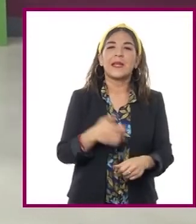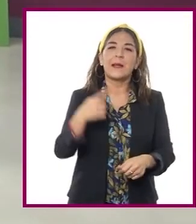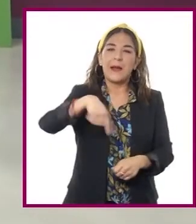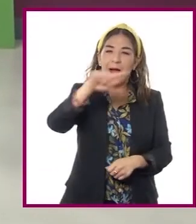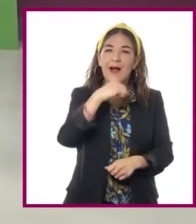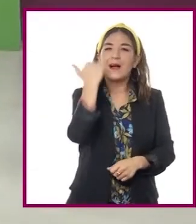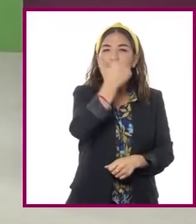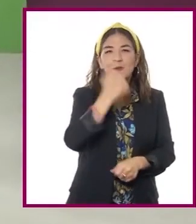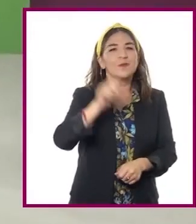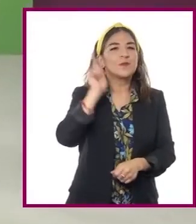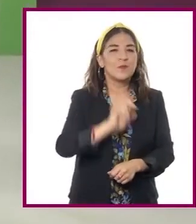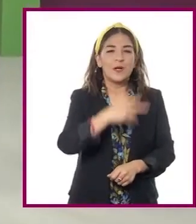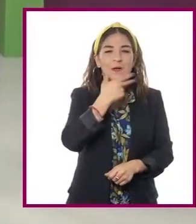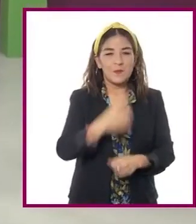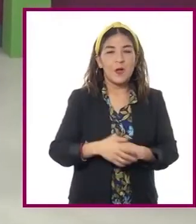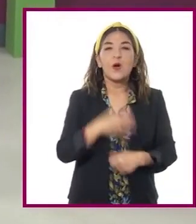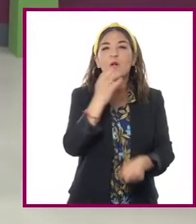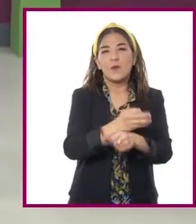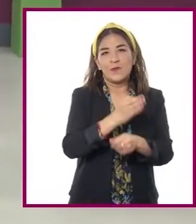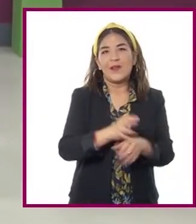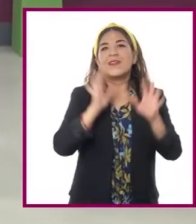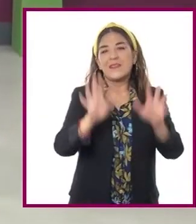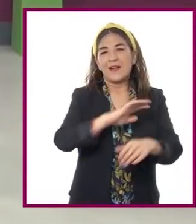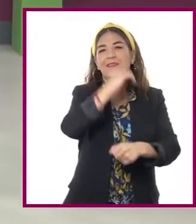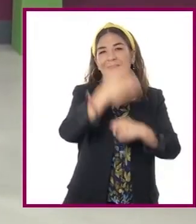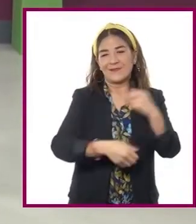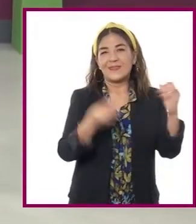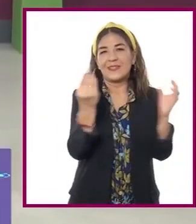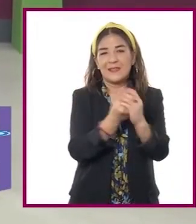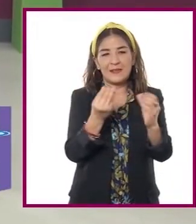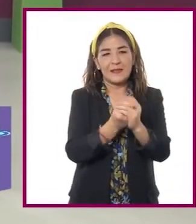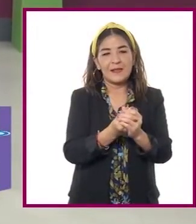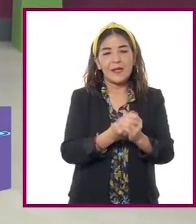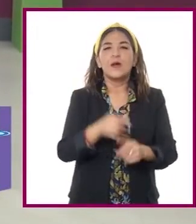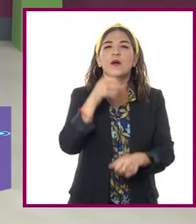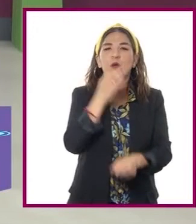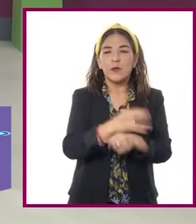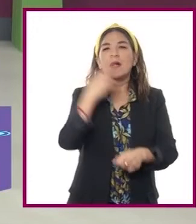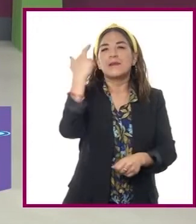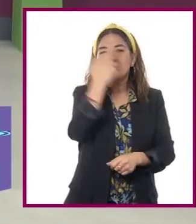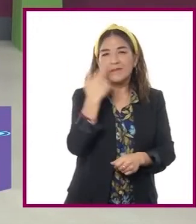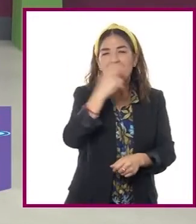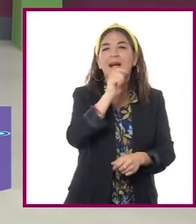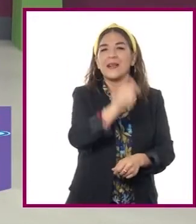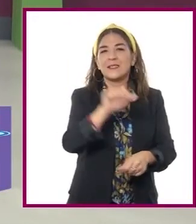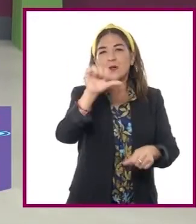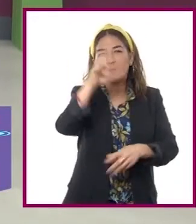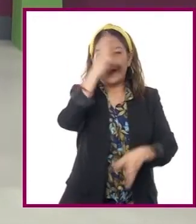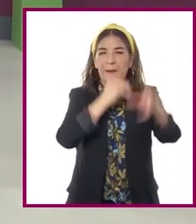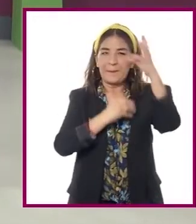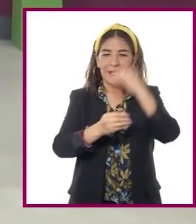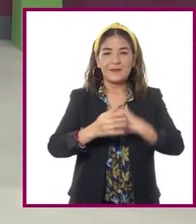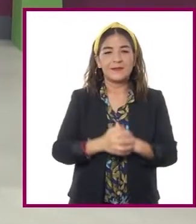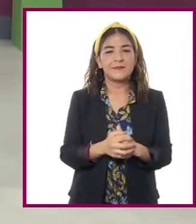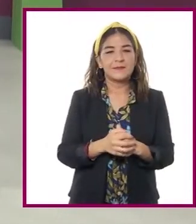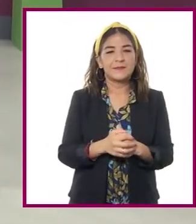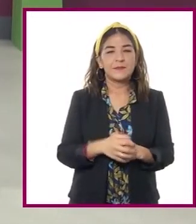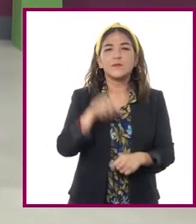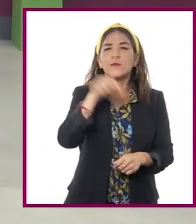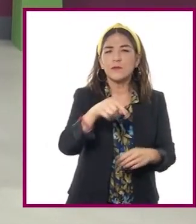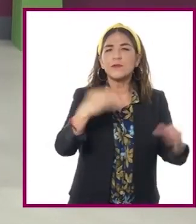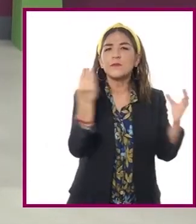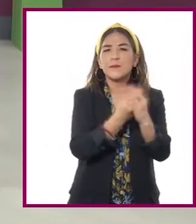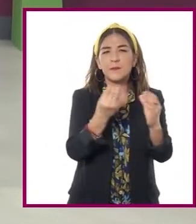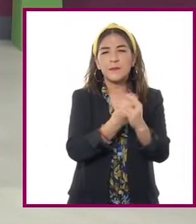Estimadas alumnas y alumnos, estamos por terminar la sesión, así que es momento de recapitular lo aprendido. En esta